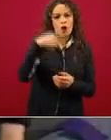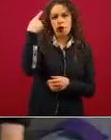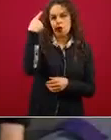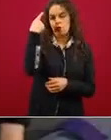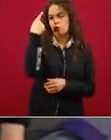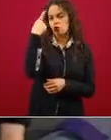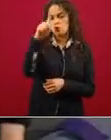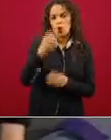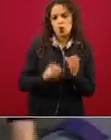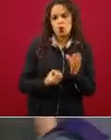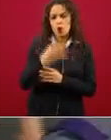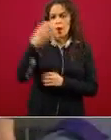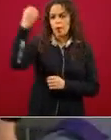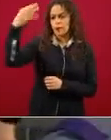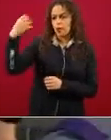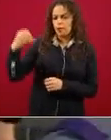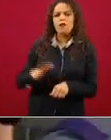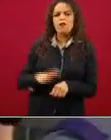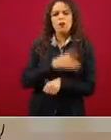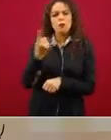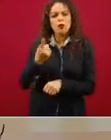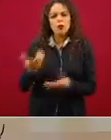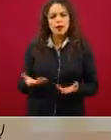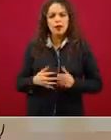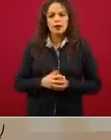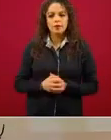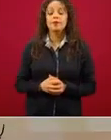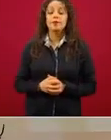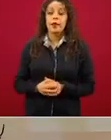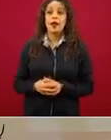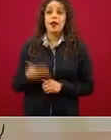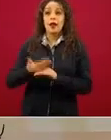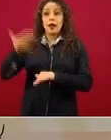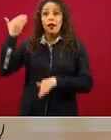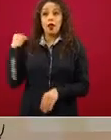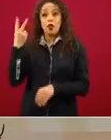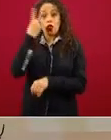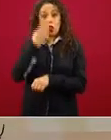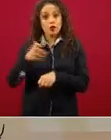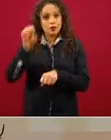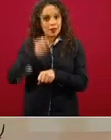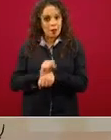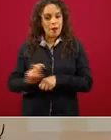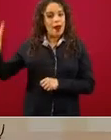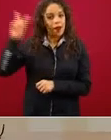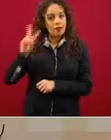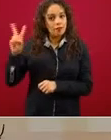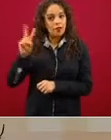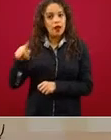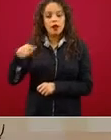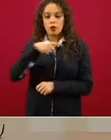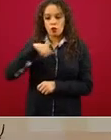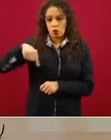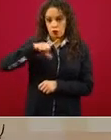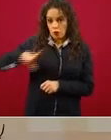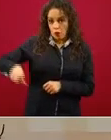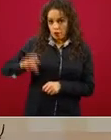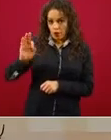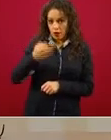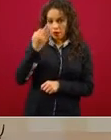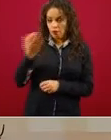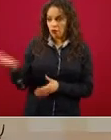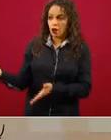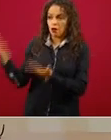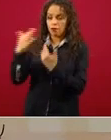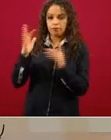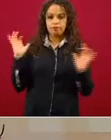zonas? Por una excelente idea que hace 2 semanas, en viernes, convocamos nosotros, Gobierno Federal, a